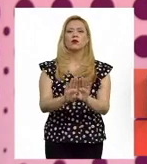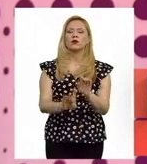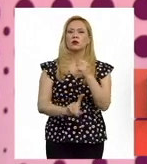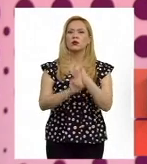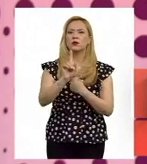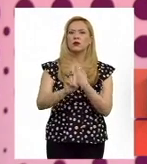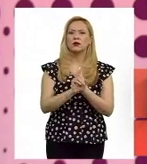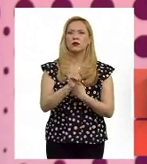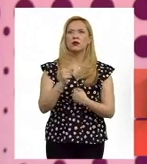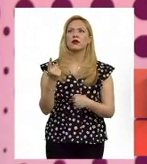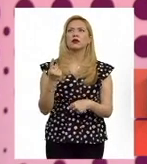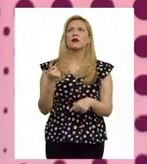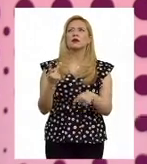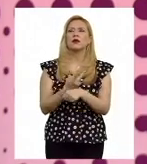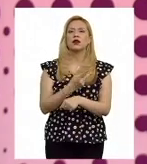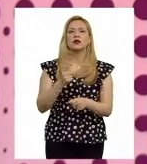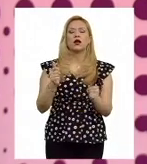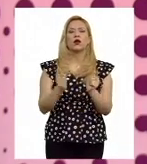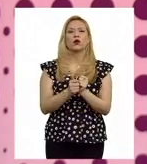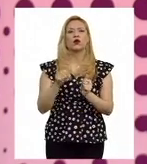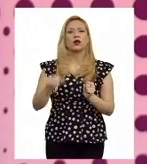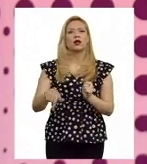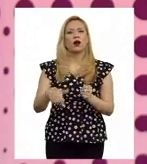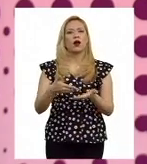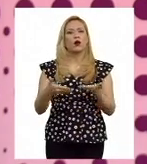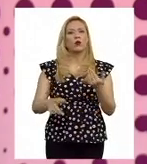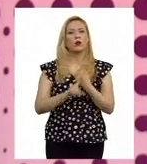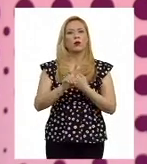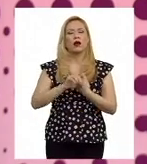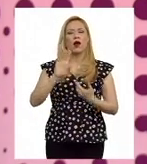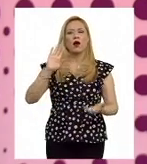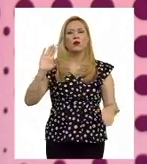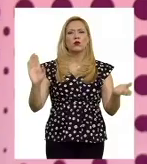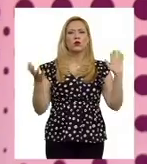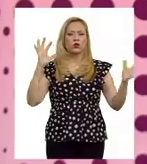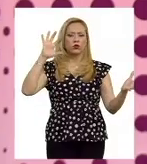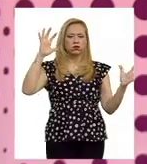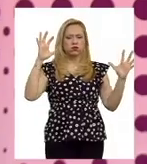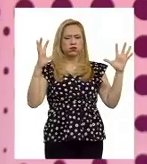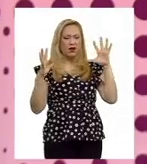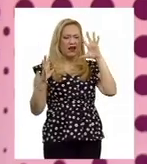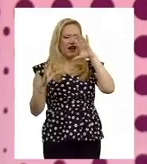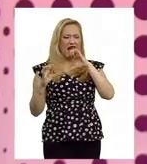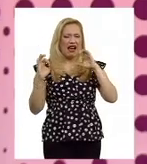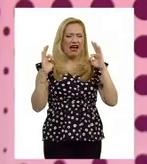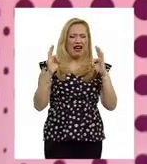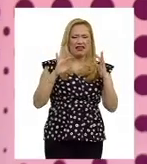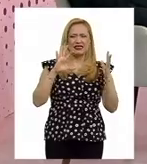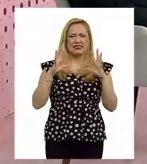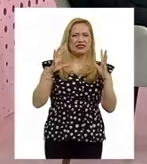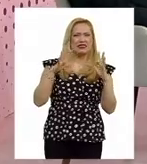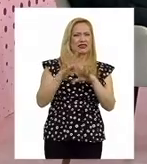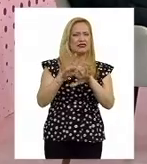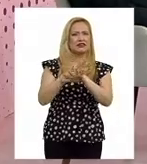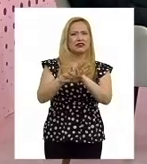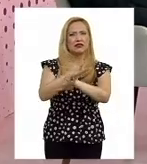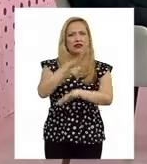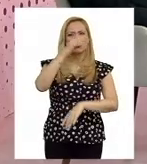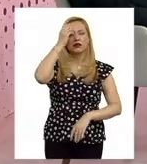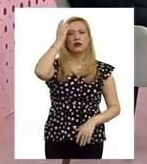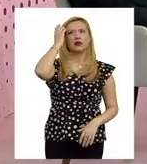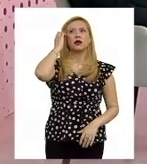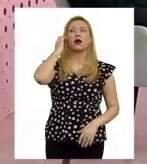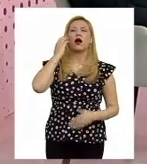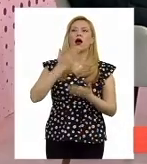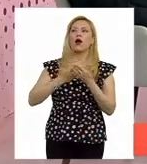se tienen con el cambio climático, pero no solo con esto. Ahorita vamos a abordar con mi colega Georgios